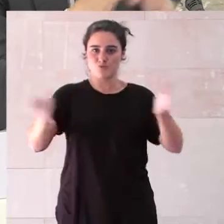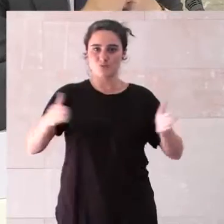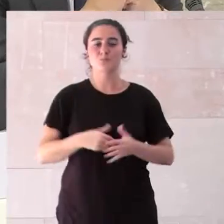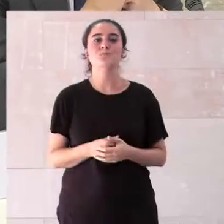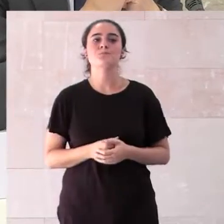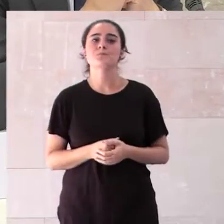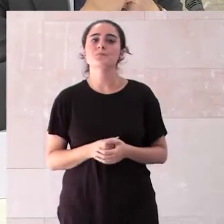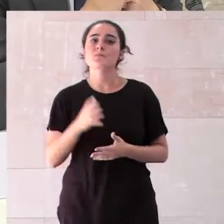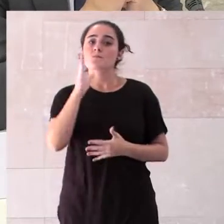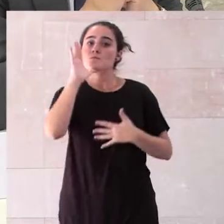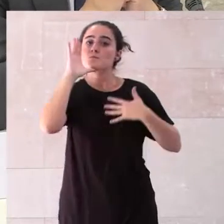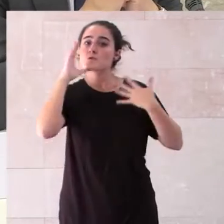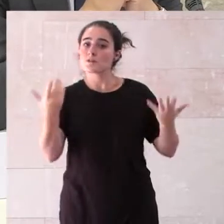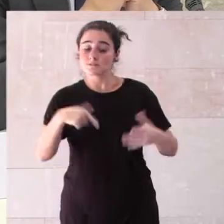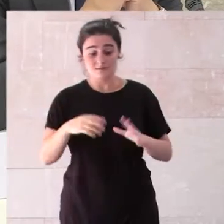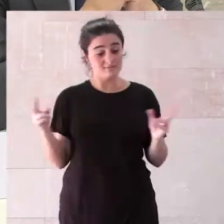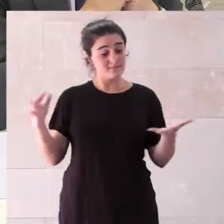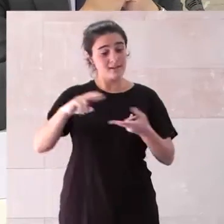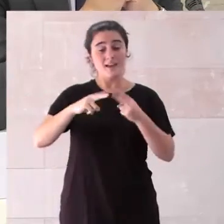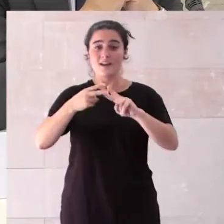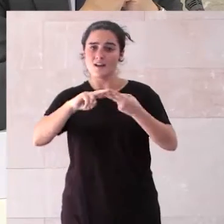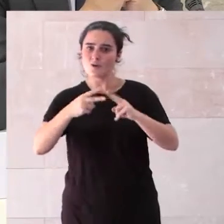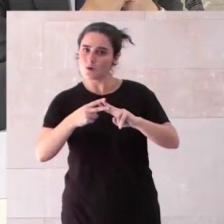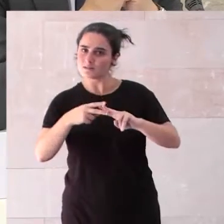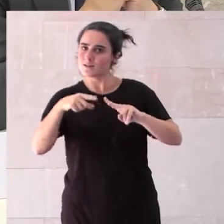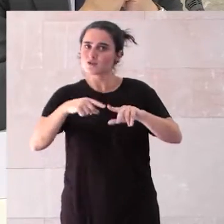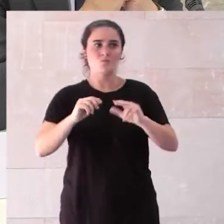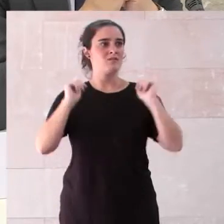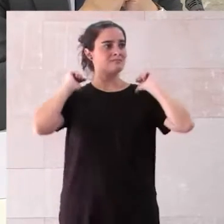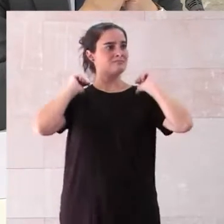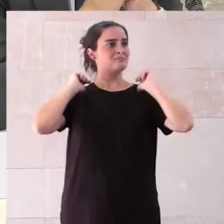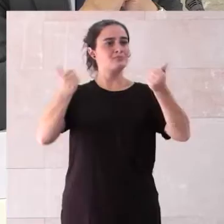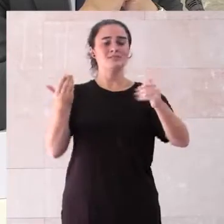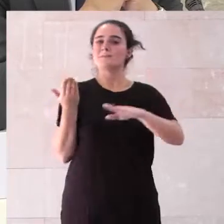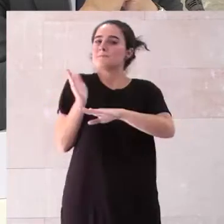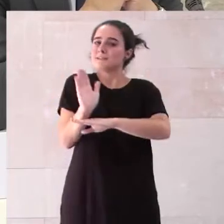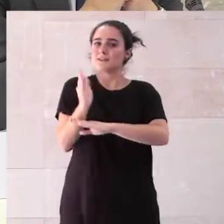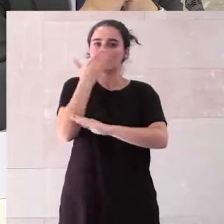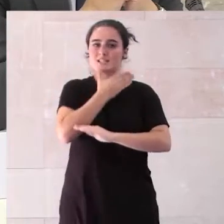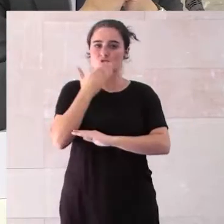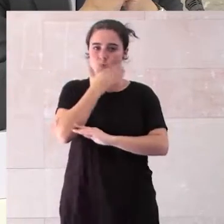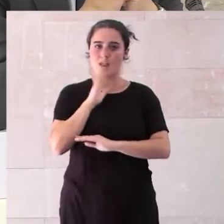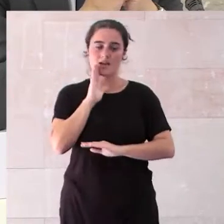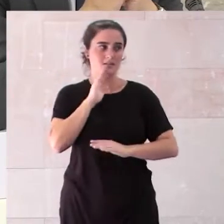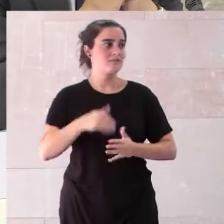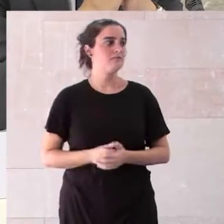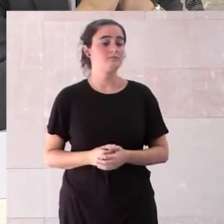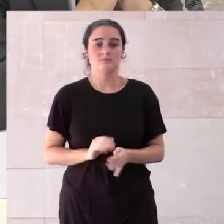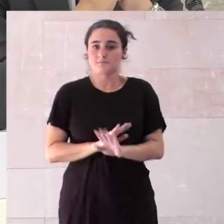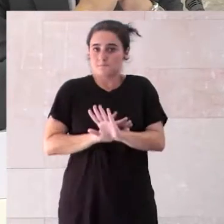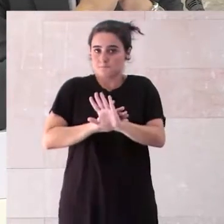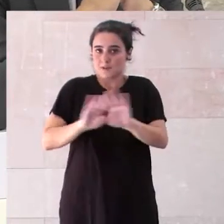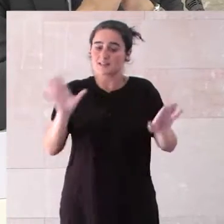por ello que el encuentro comarcal de este año sirve de marco para la presentación de dicha escuela. Sin más